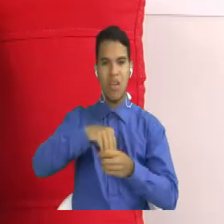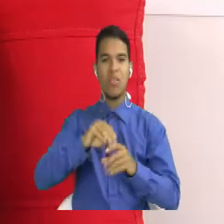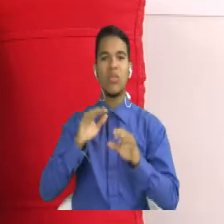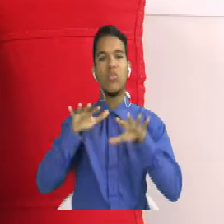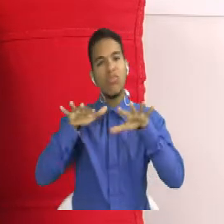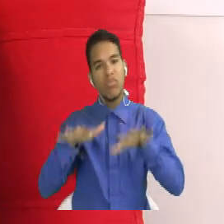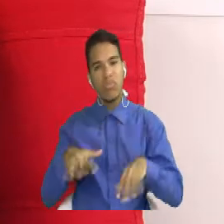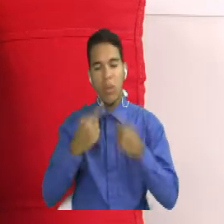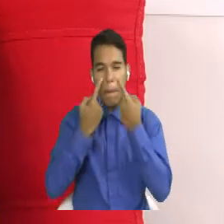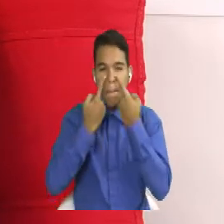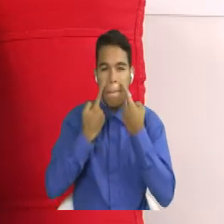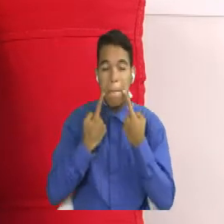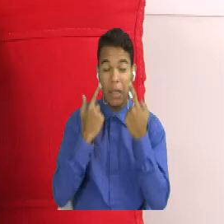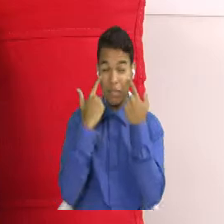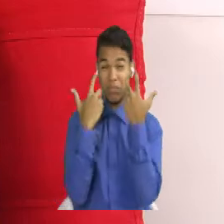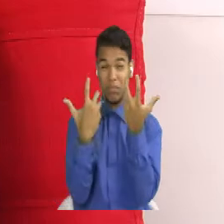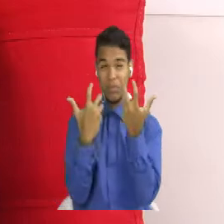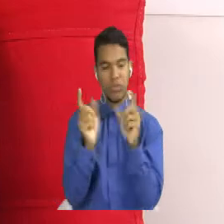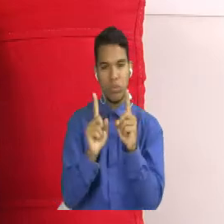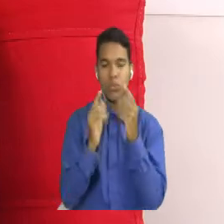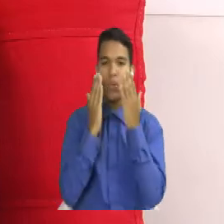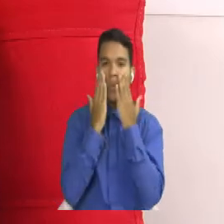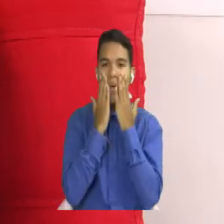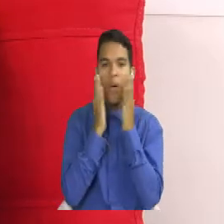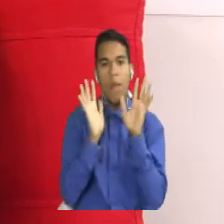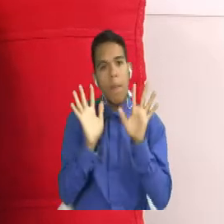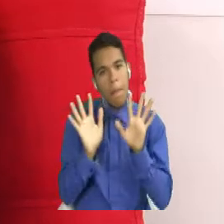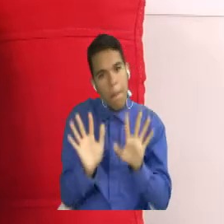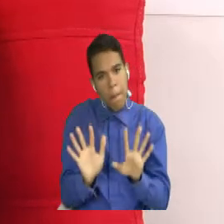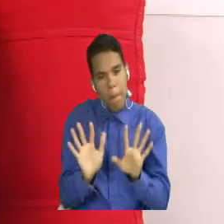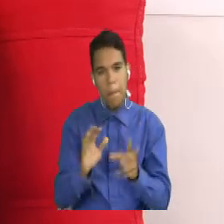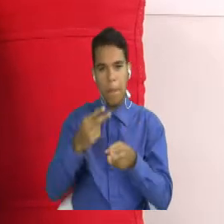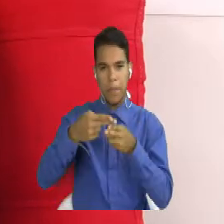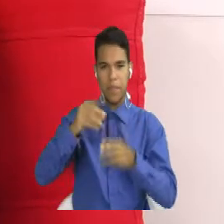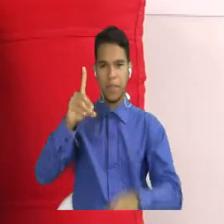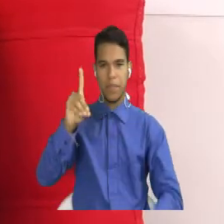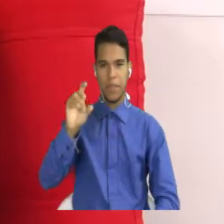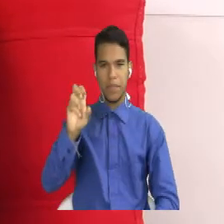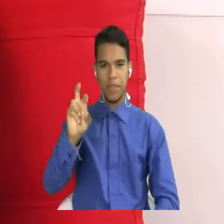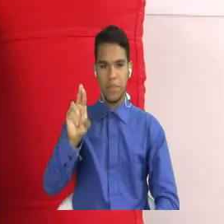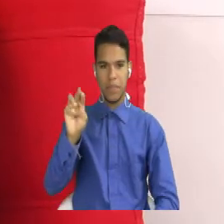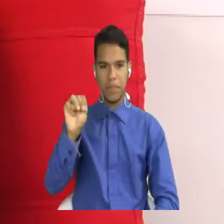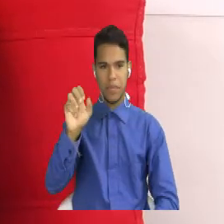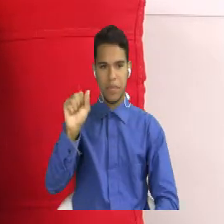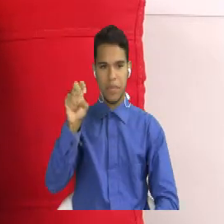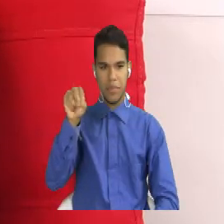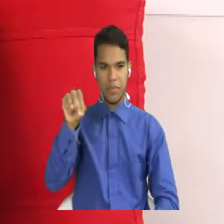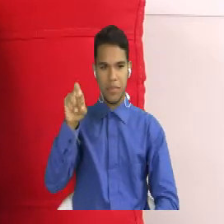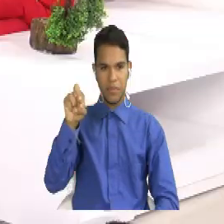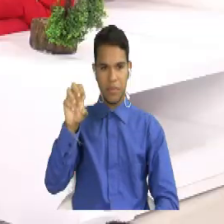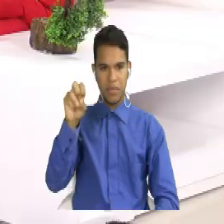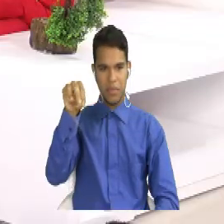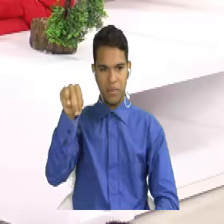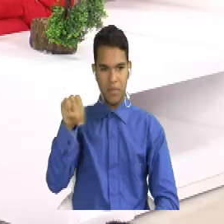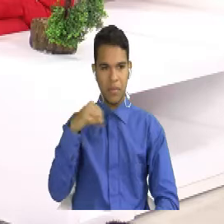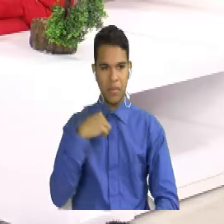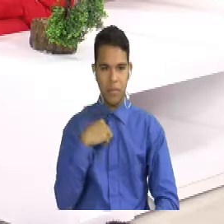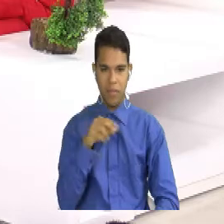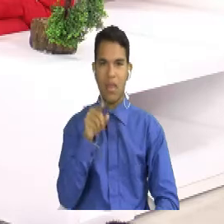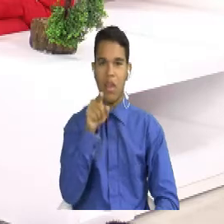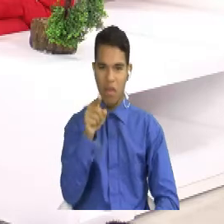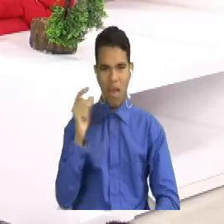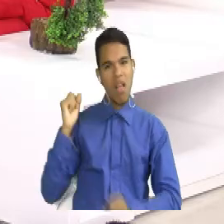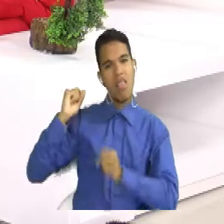con Dermapen. Es espectacular. De hecho, te quiero preguntar, Isabel, tú te hiciste uno en estética. ¿Cómo te pareció?